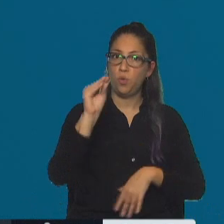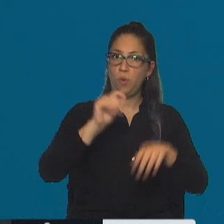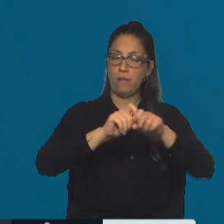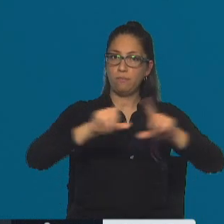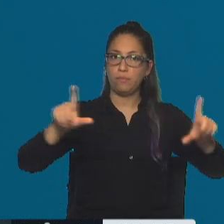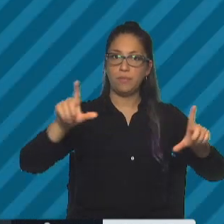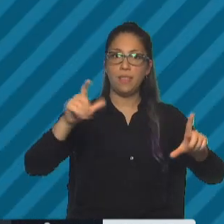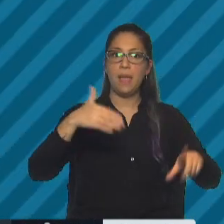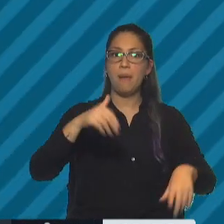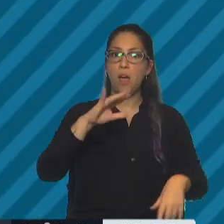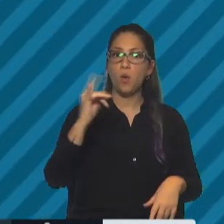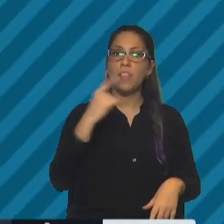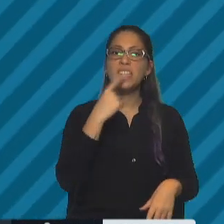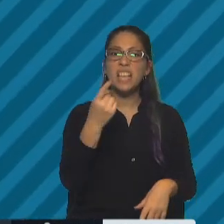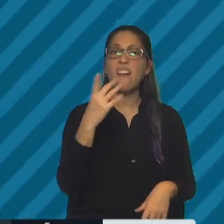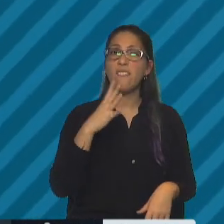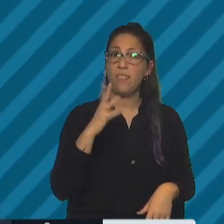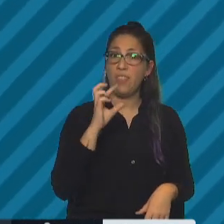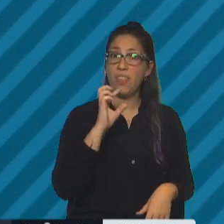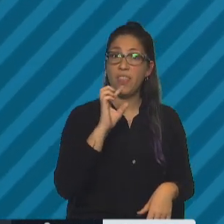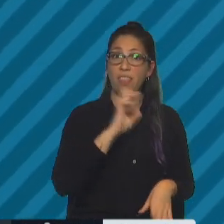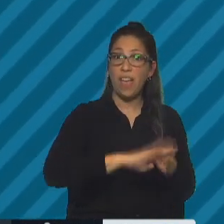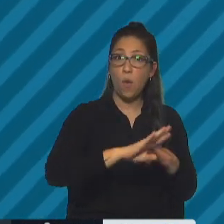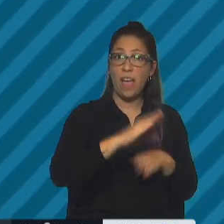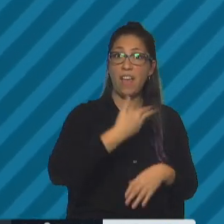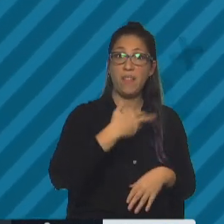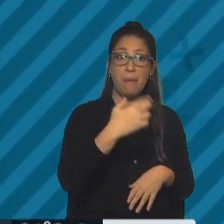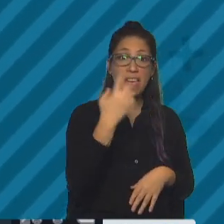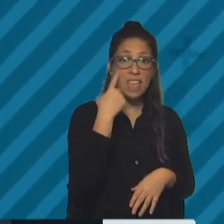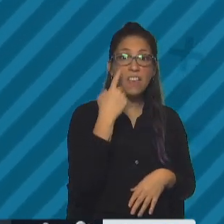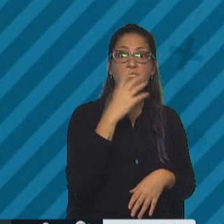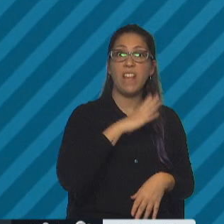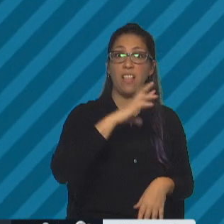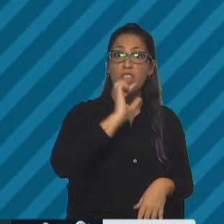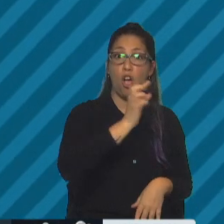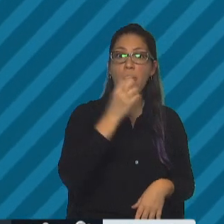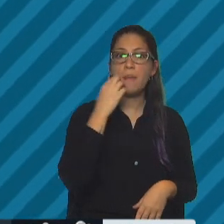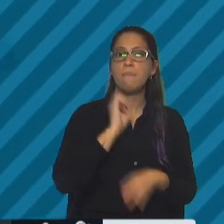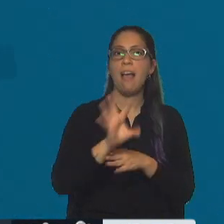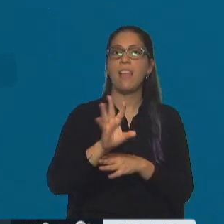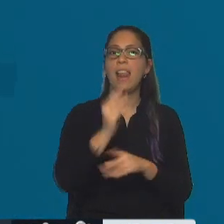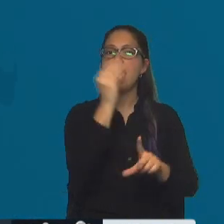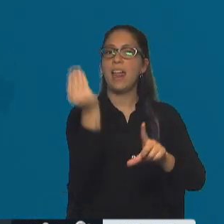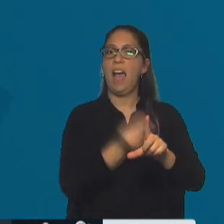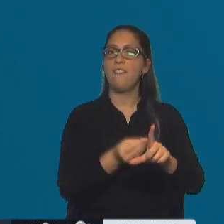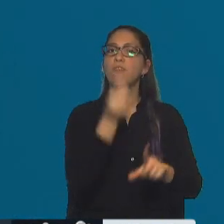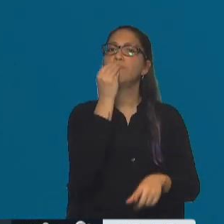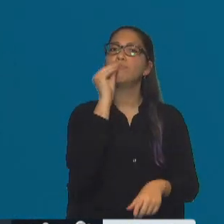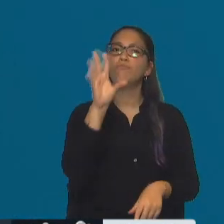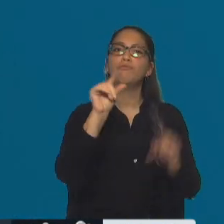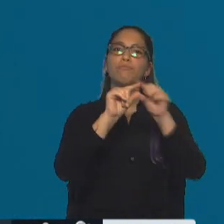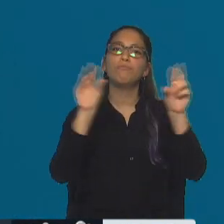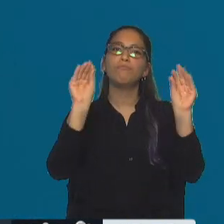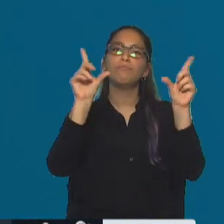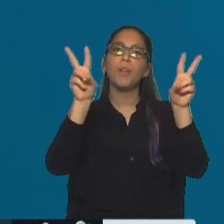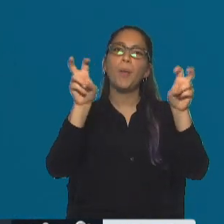Fernando Marul. Dice, cuando te digan que faltan dólares por la deuda con el FMI, solo mandale este gráfico con un besis. Entonces aquí están los